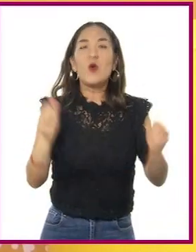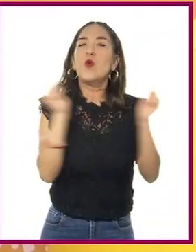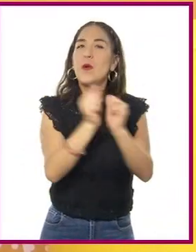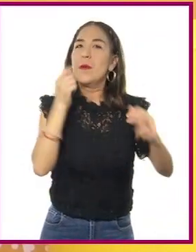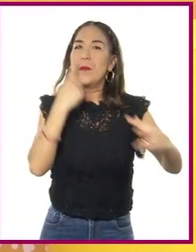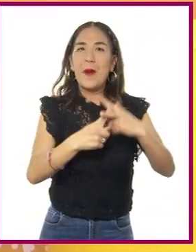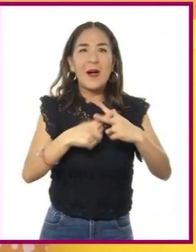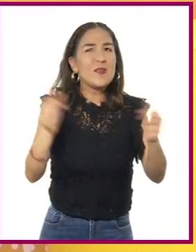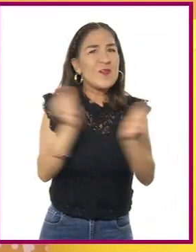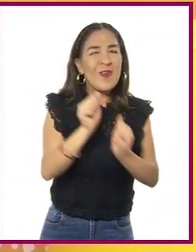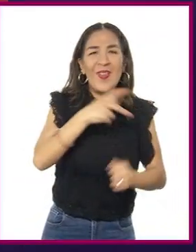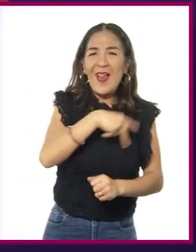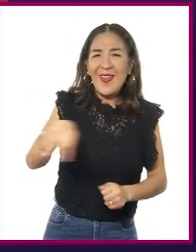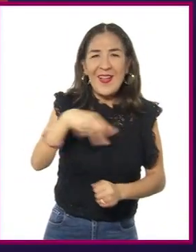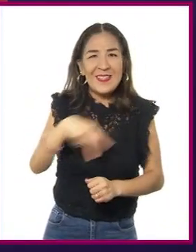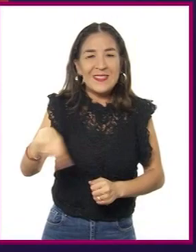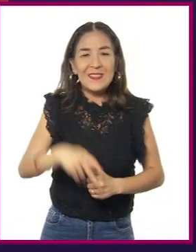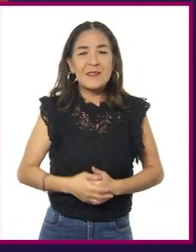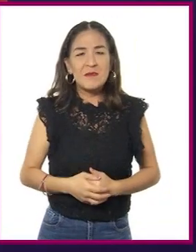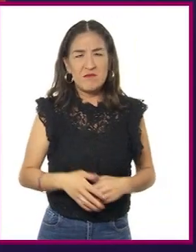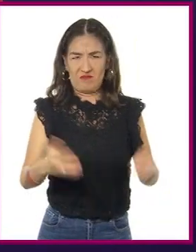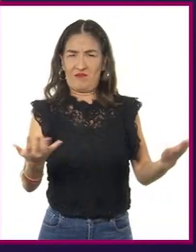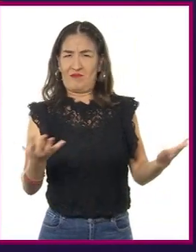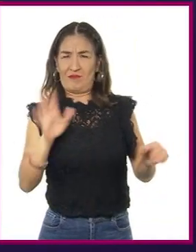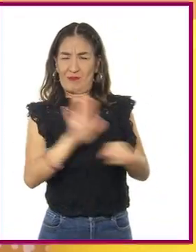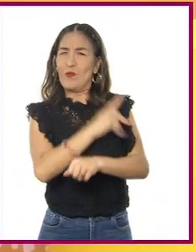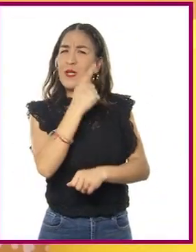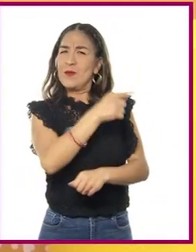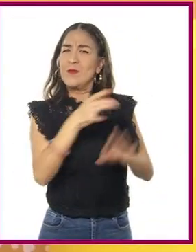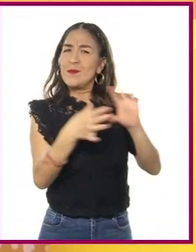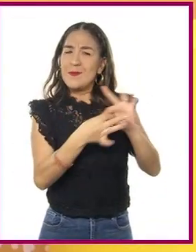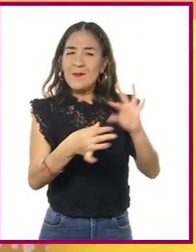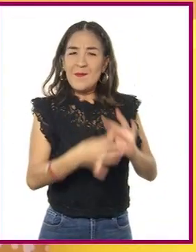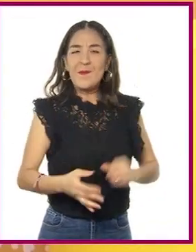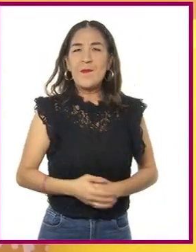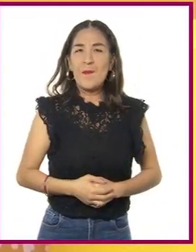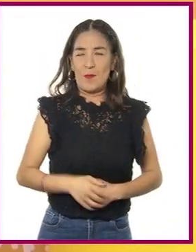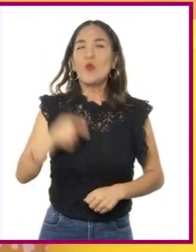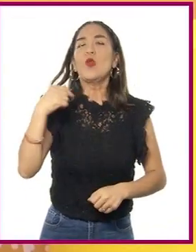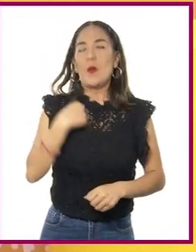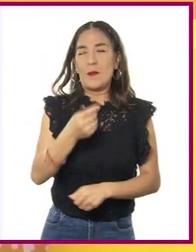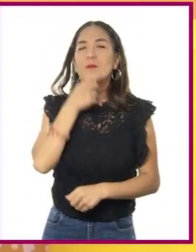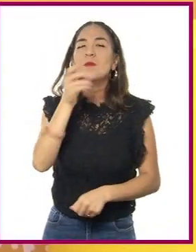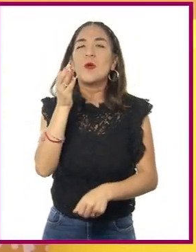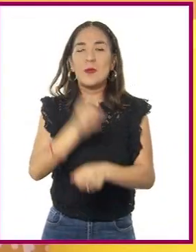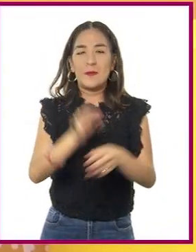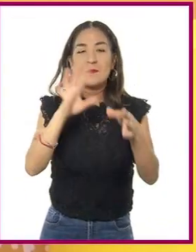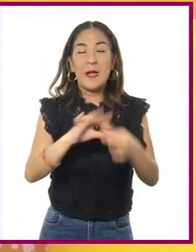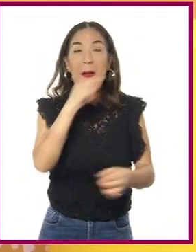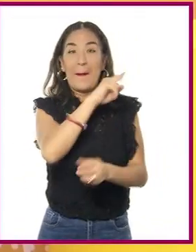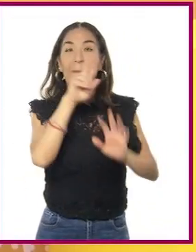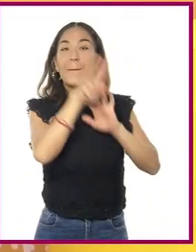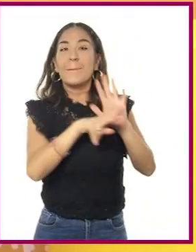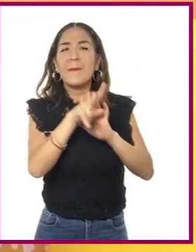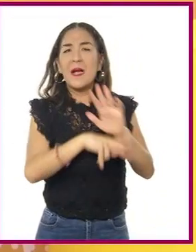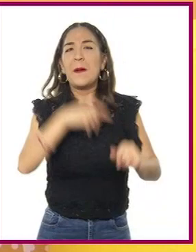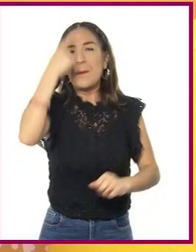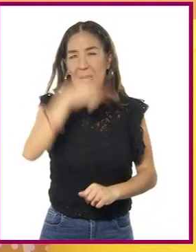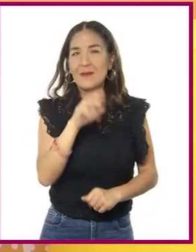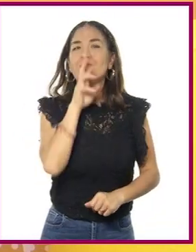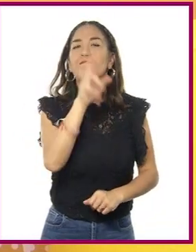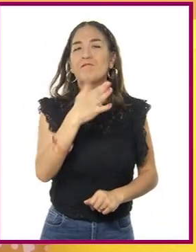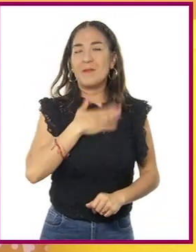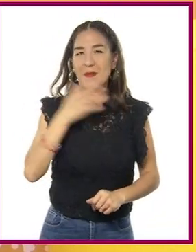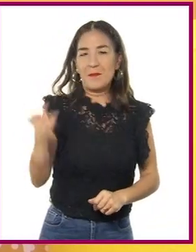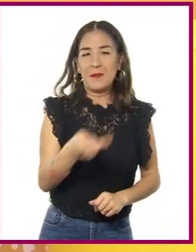matemáticas con la danza. ¿Por qué lo dices? Si me lo permite, se tiene un audiovisual que responde a la